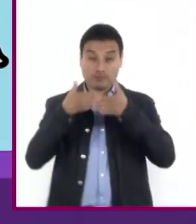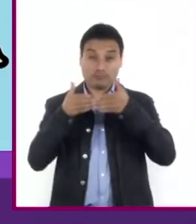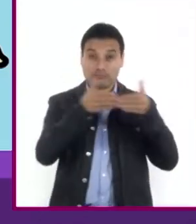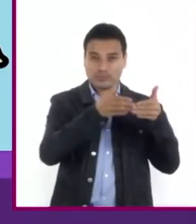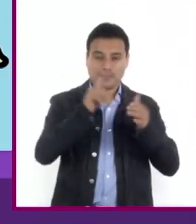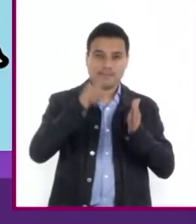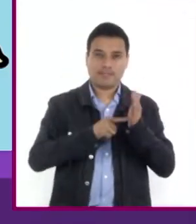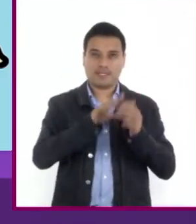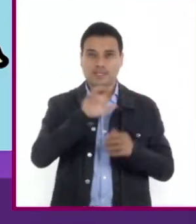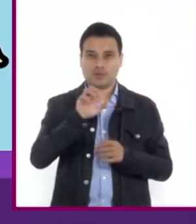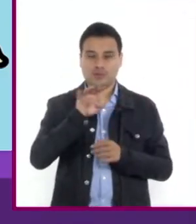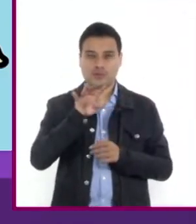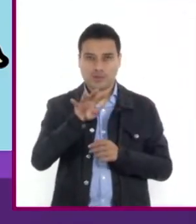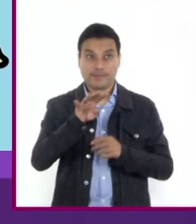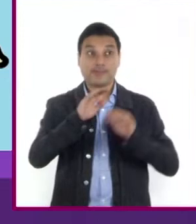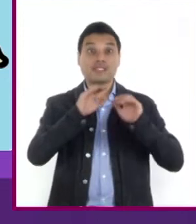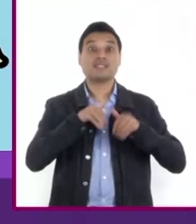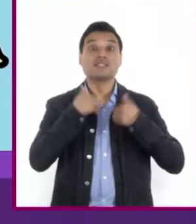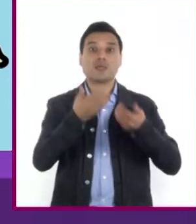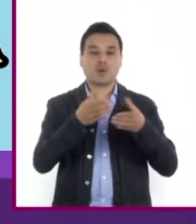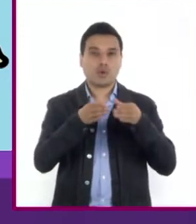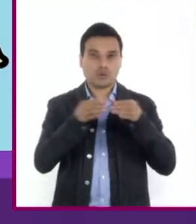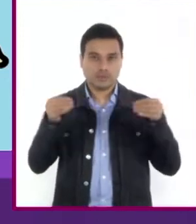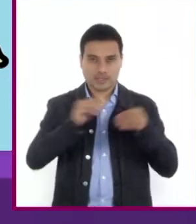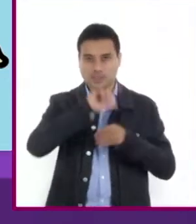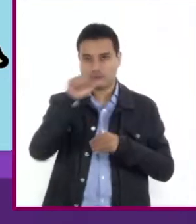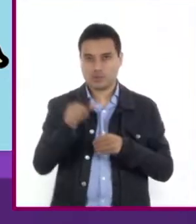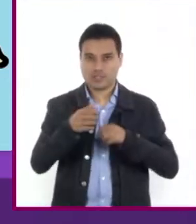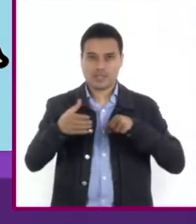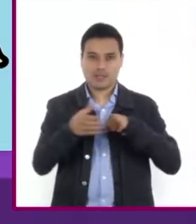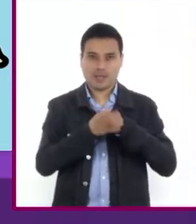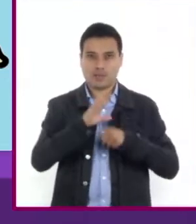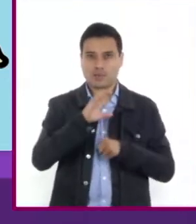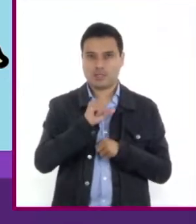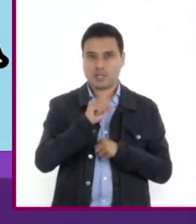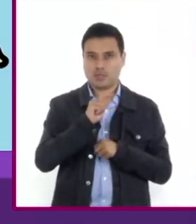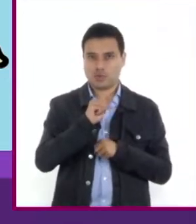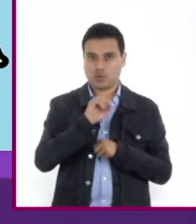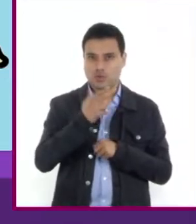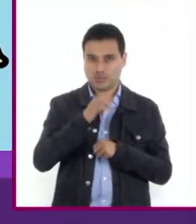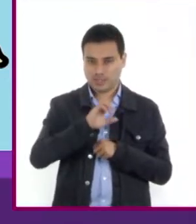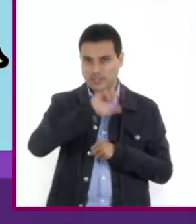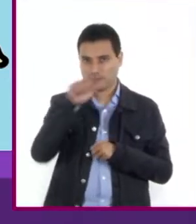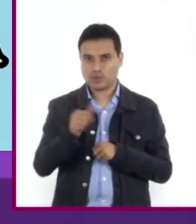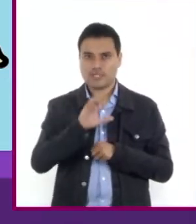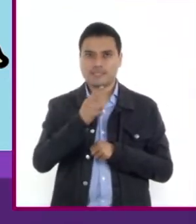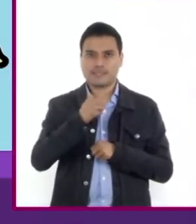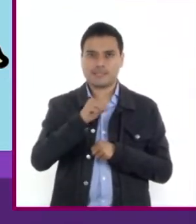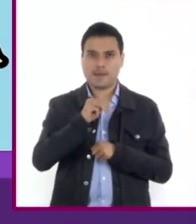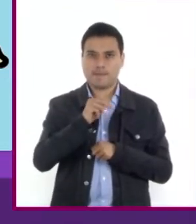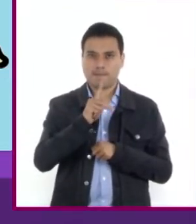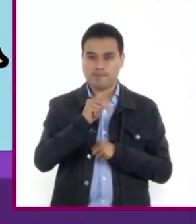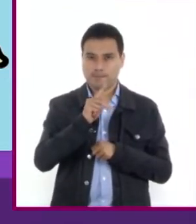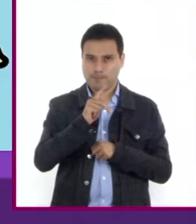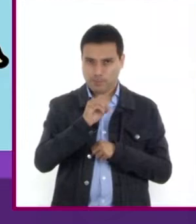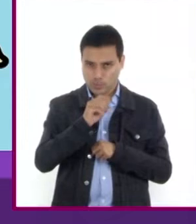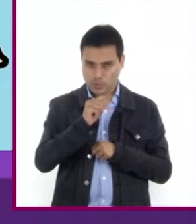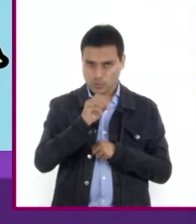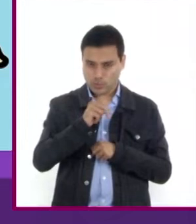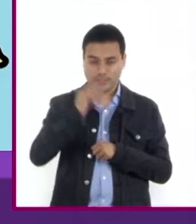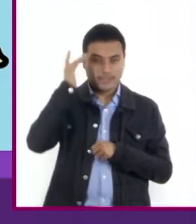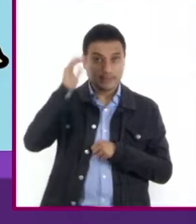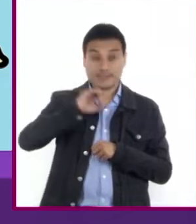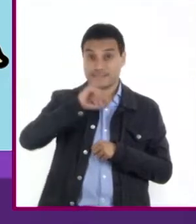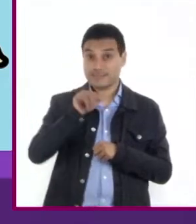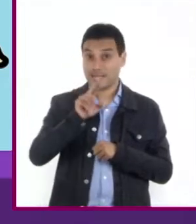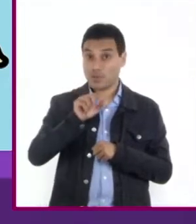1519. Llegó a Cozumel y pasó por Cabo Catoche hasta llegar a Champotón, San Juan de Ulúa, y